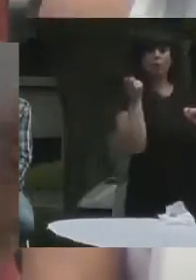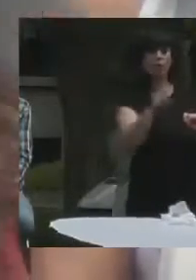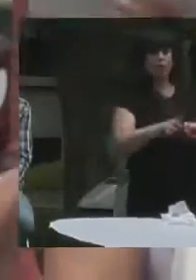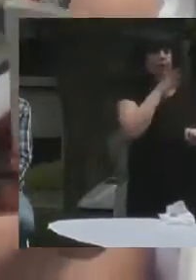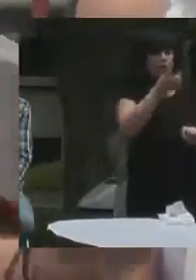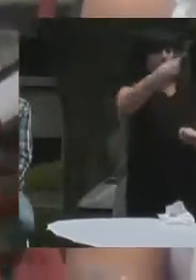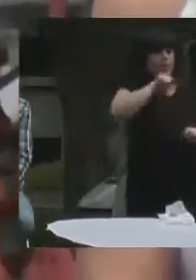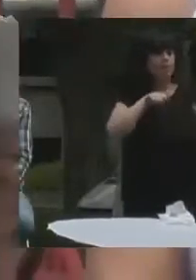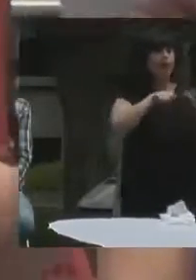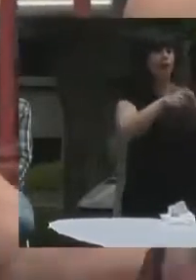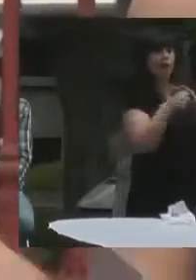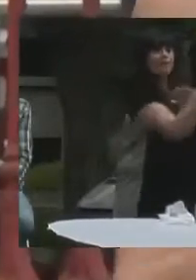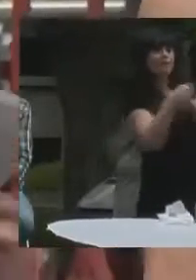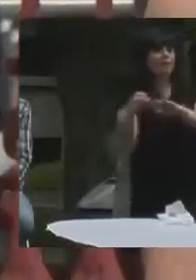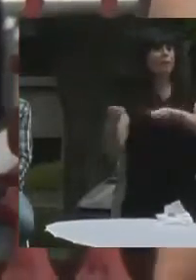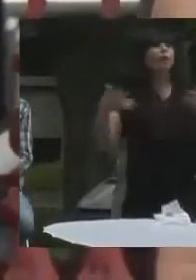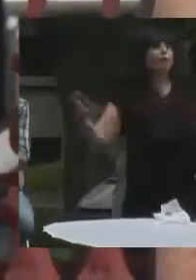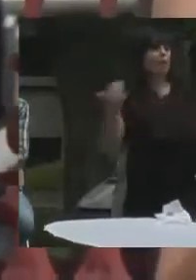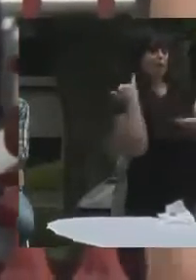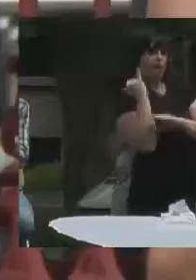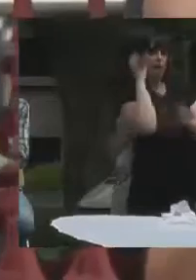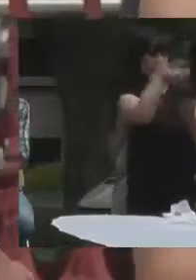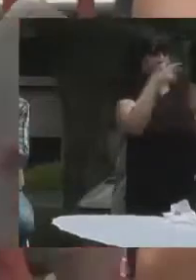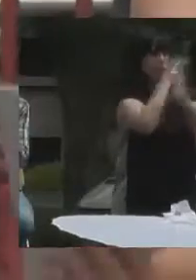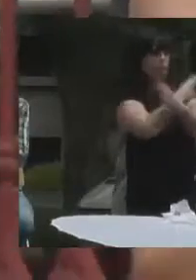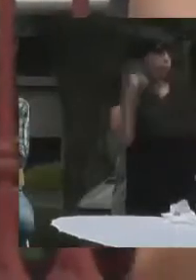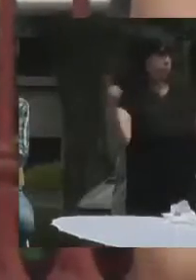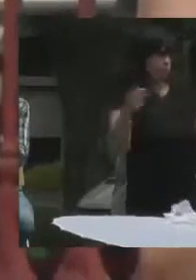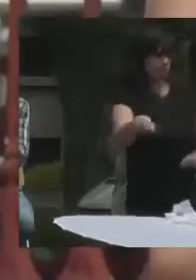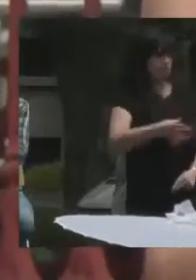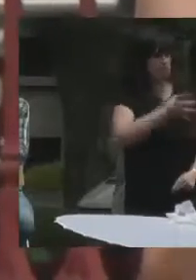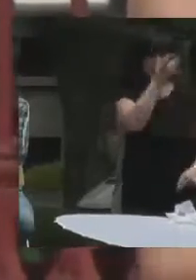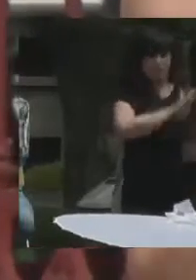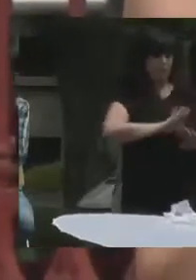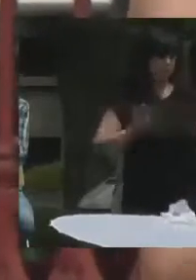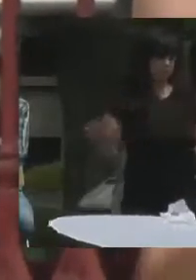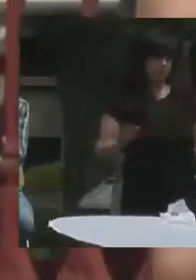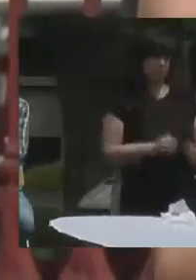colocación familiar como son as institucións que pagamos todas nós. E é unha vergonza.